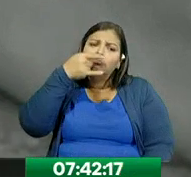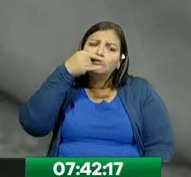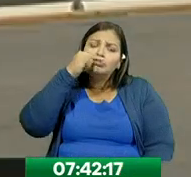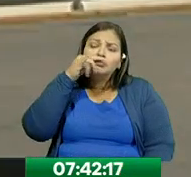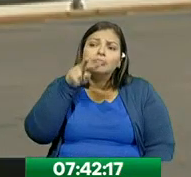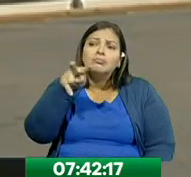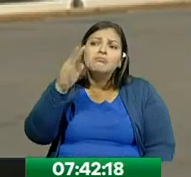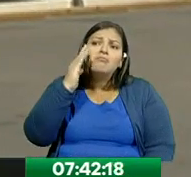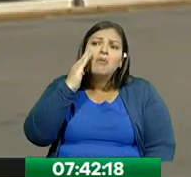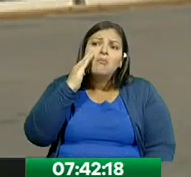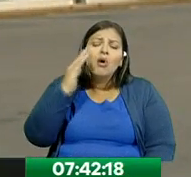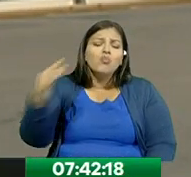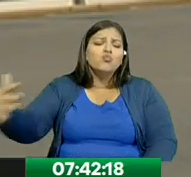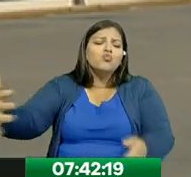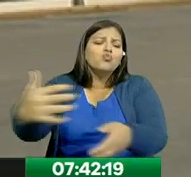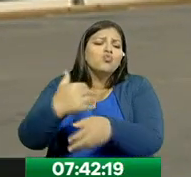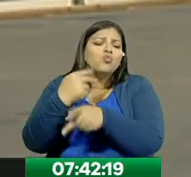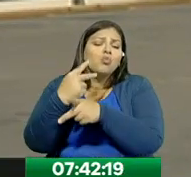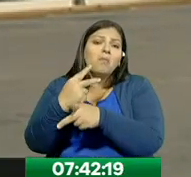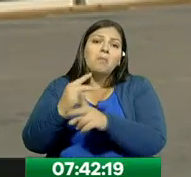informó charly pisa